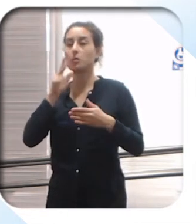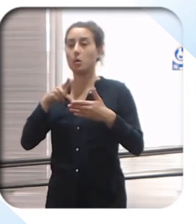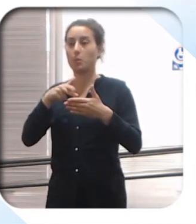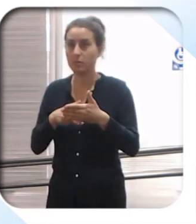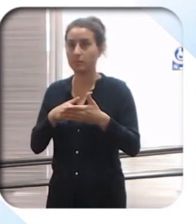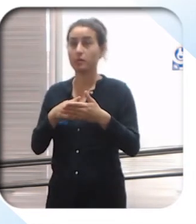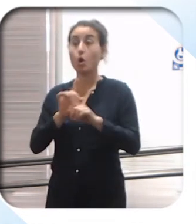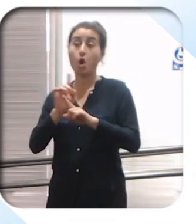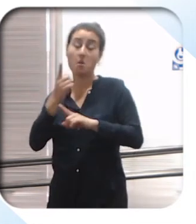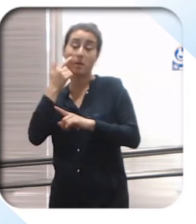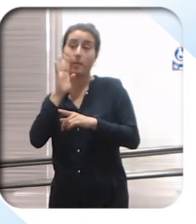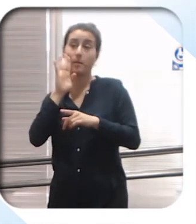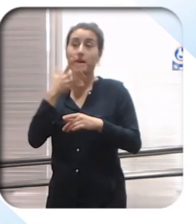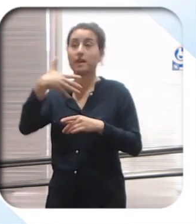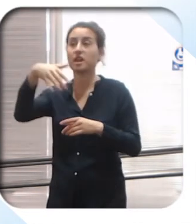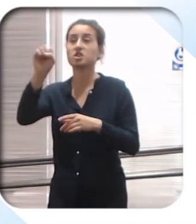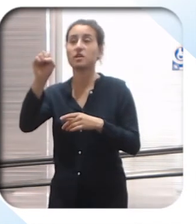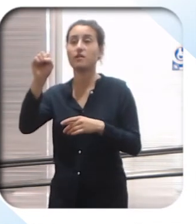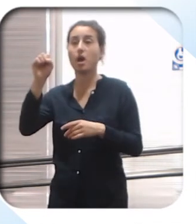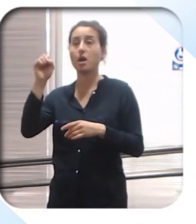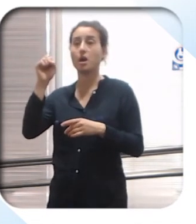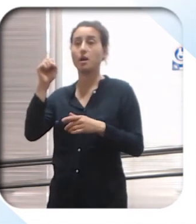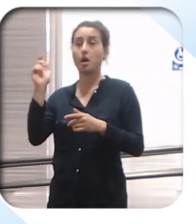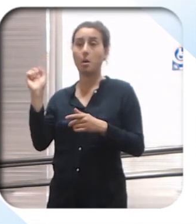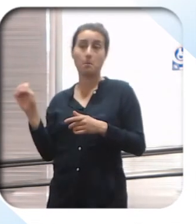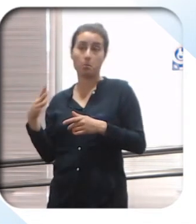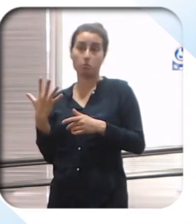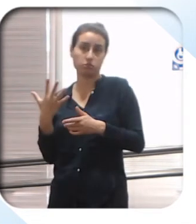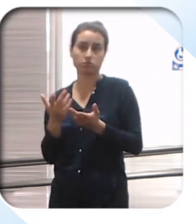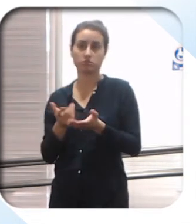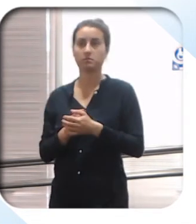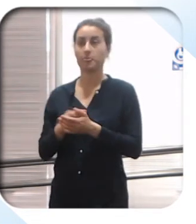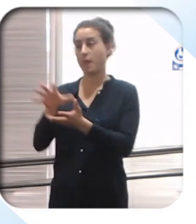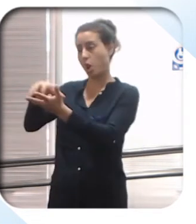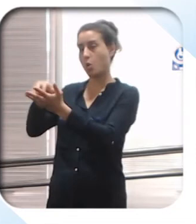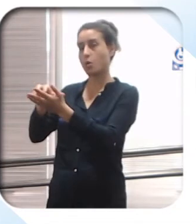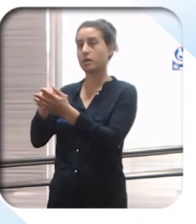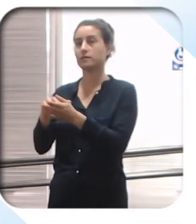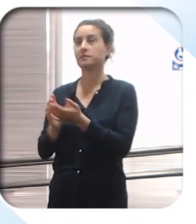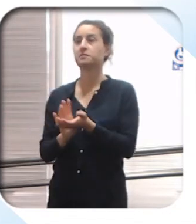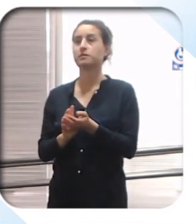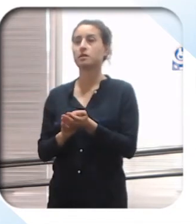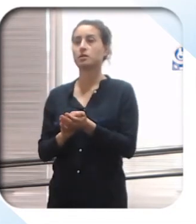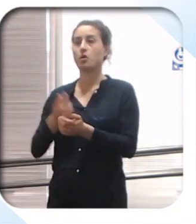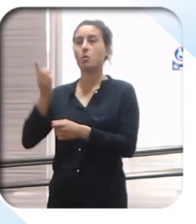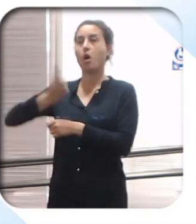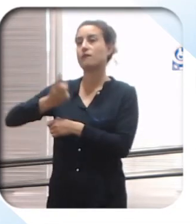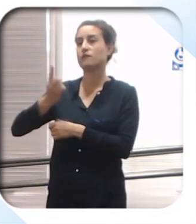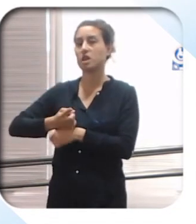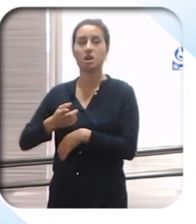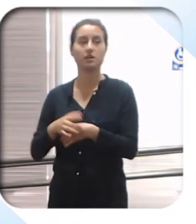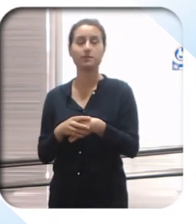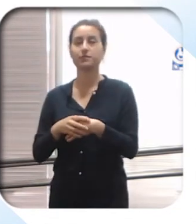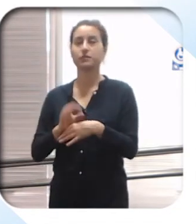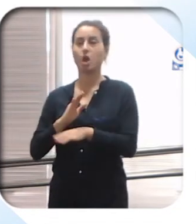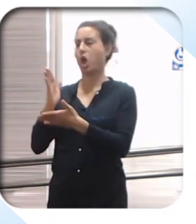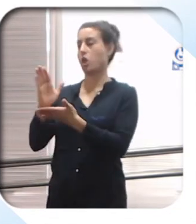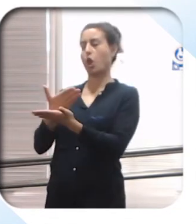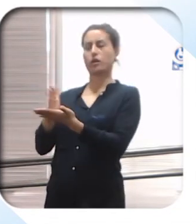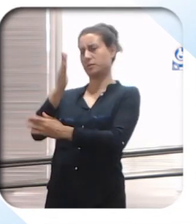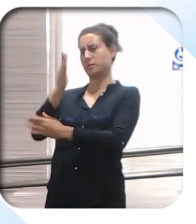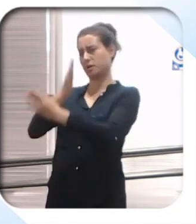prostíbulo y que obligan, porque fíjate tú que ya no discrimino al discapacitado,